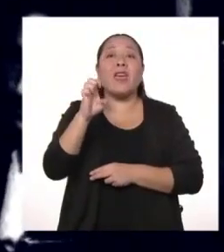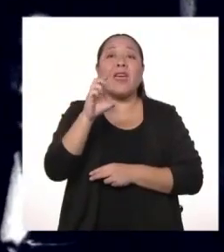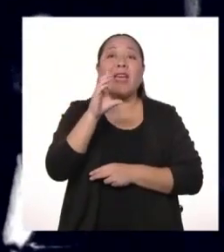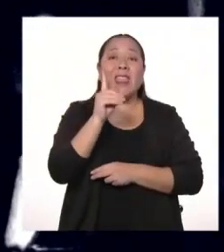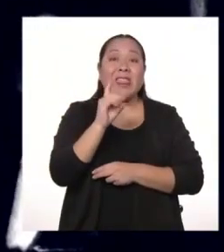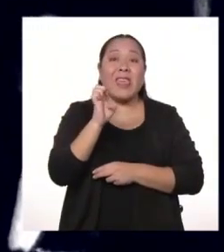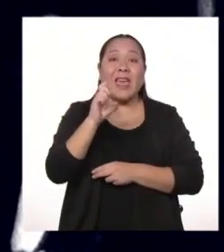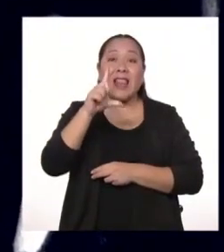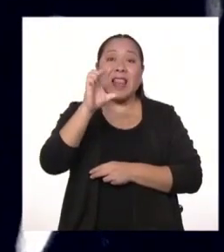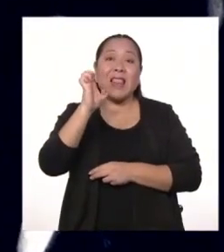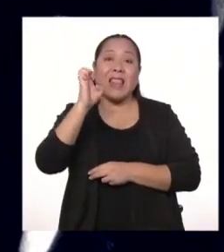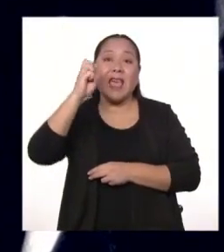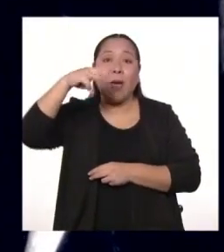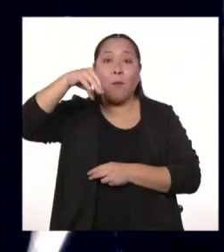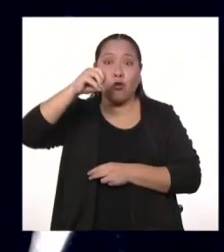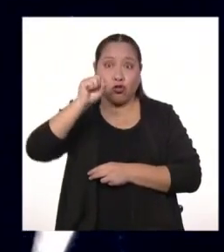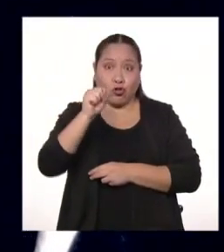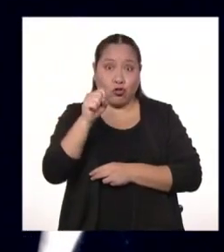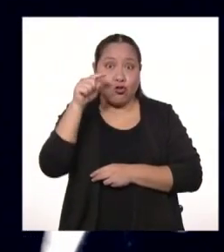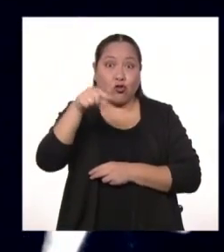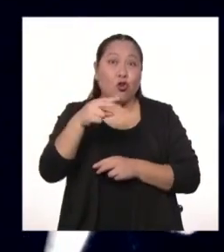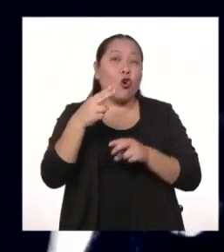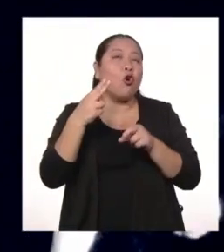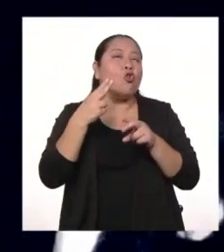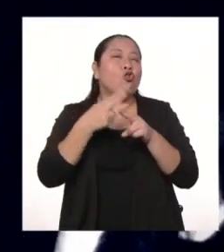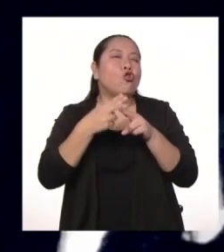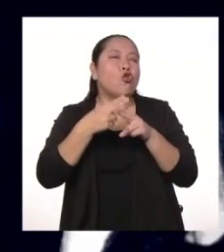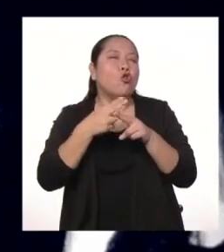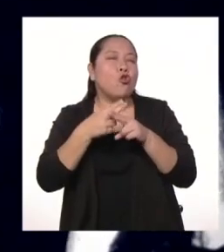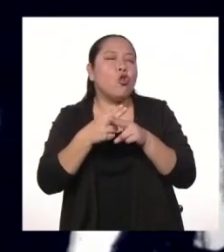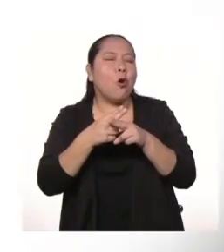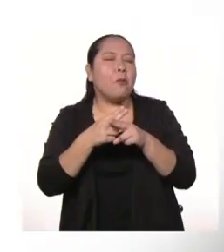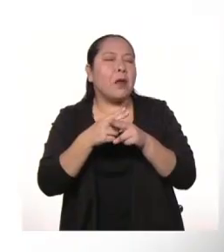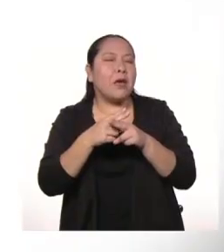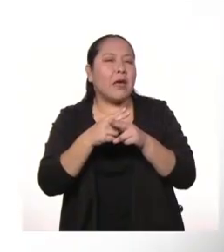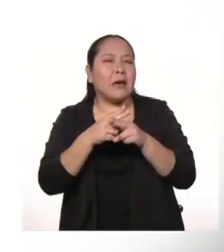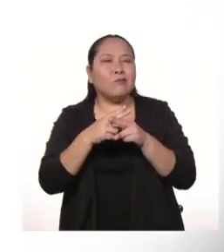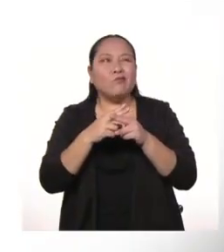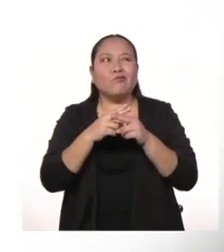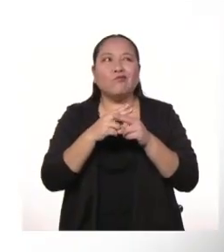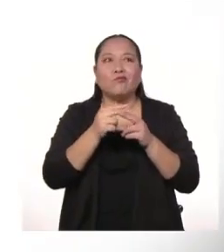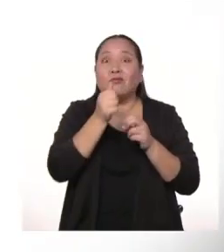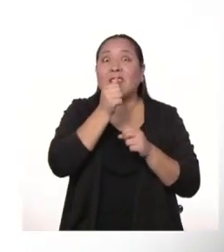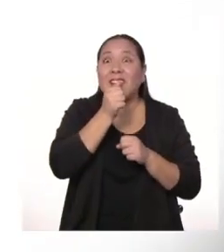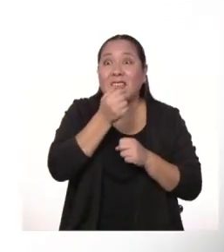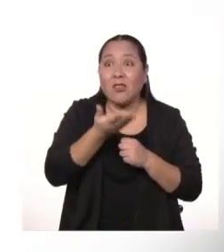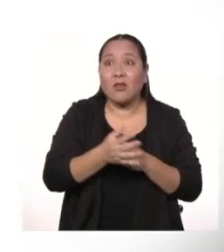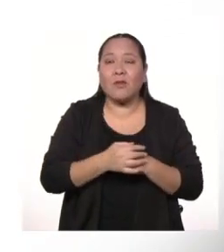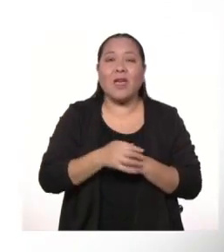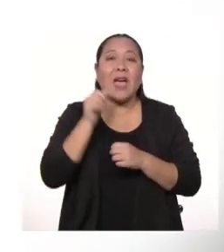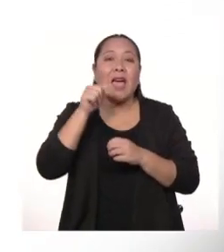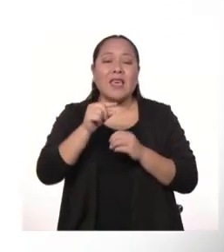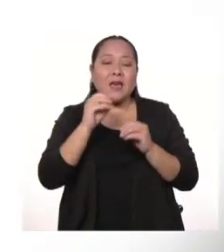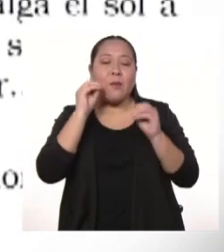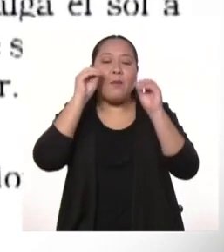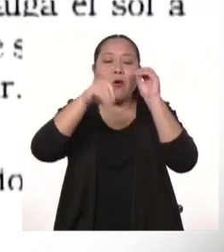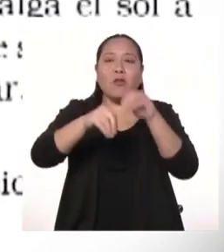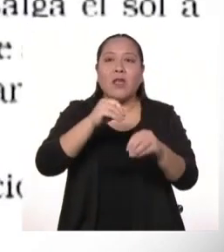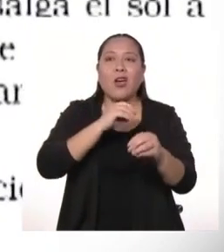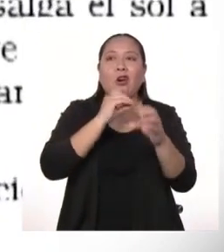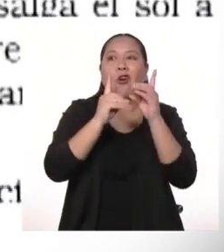Con su amigo José Carlos Mariátegui, publica Los Diálogos Máximos, que eran conversaciones líricas entre